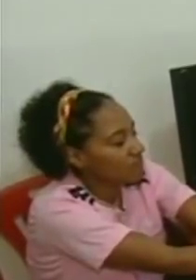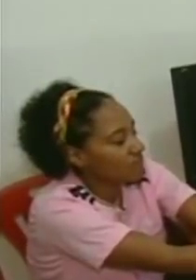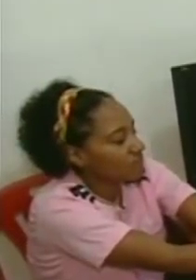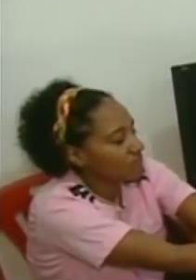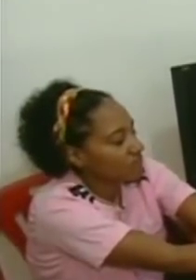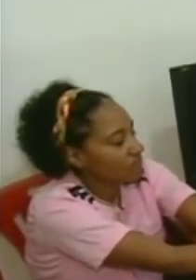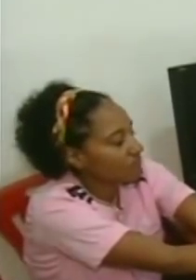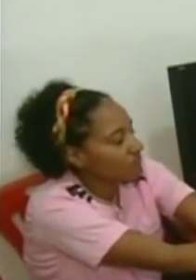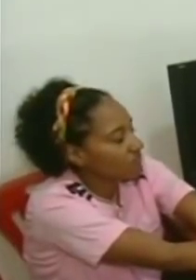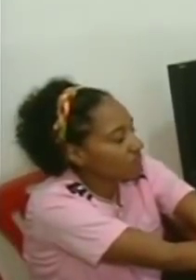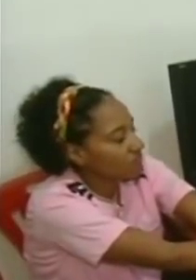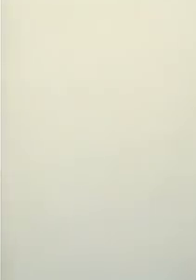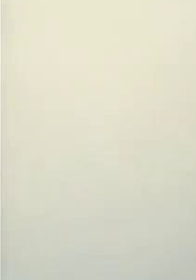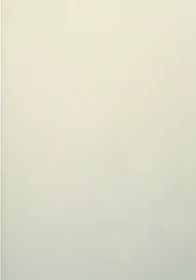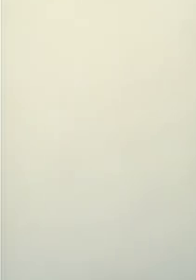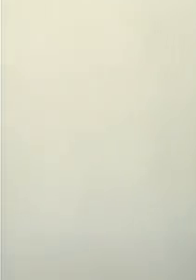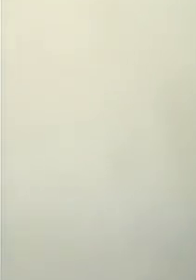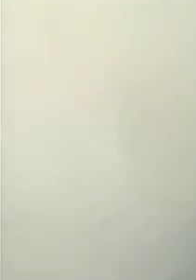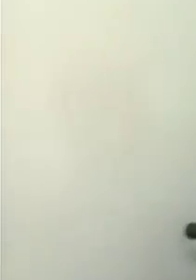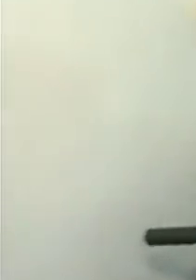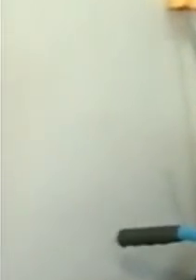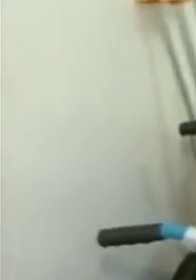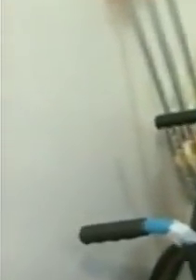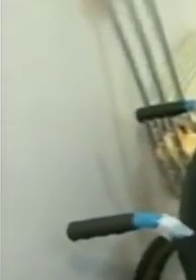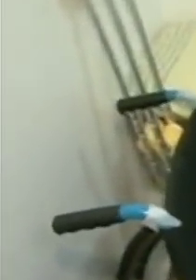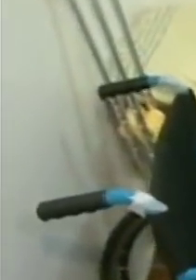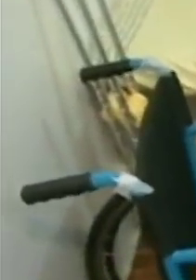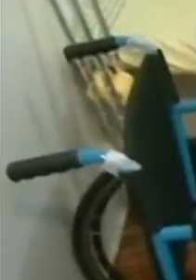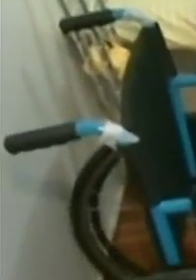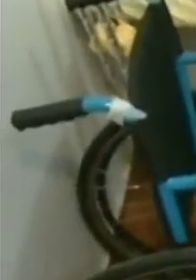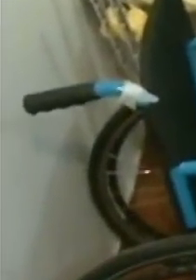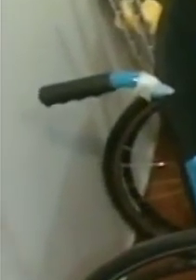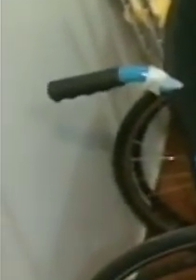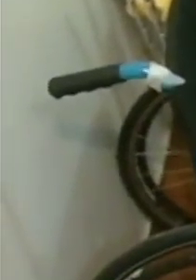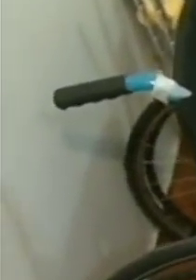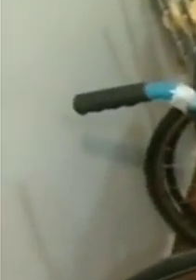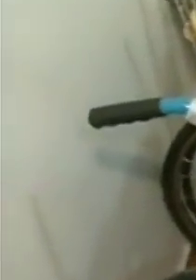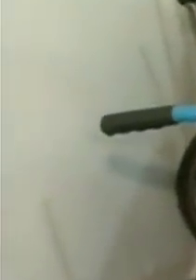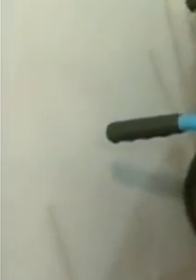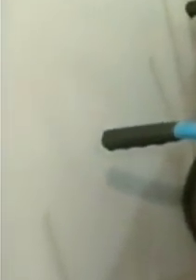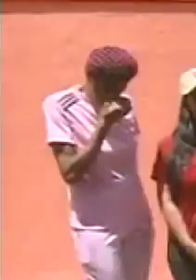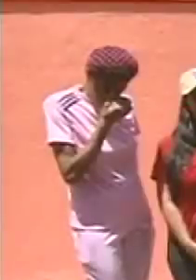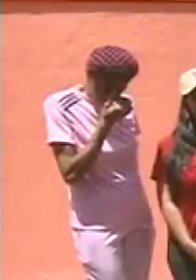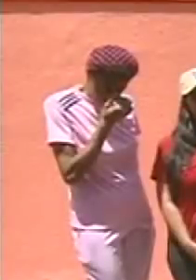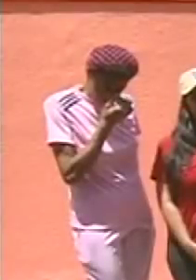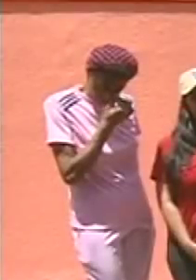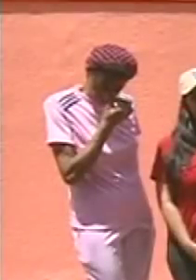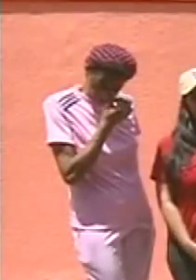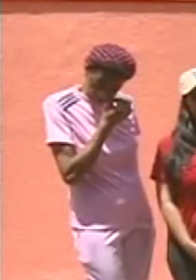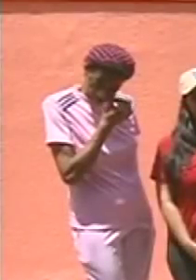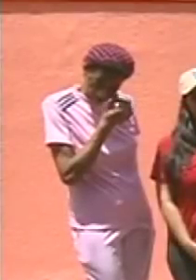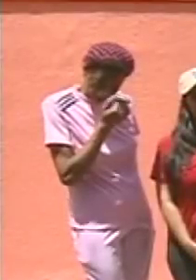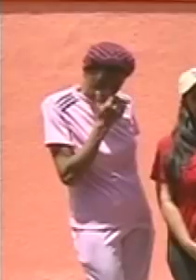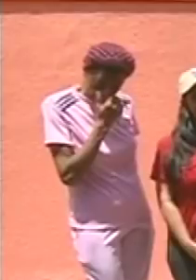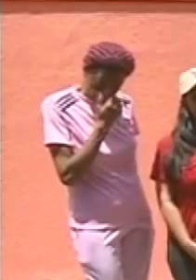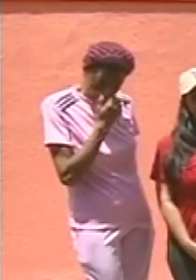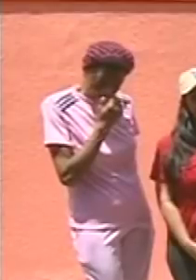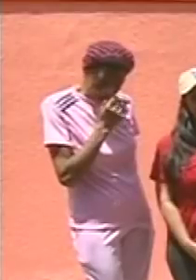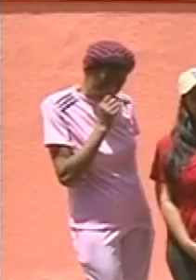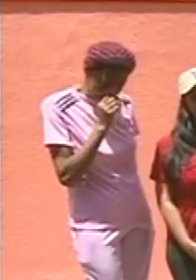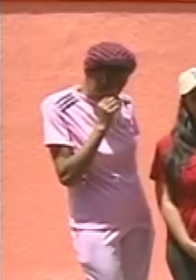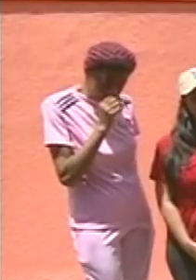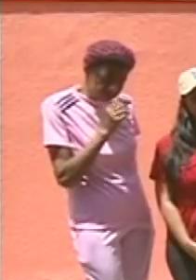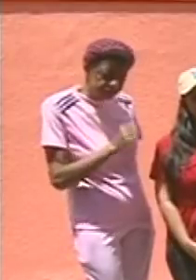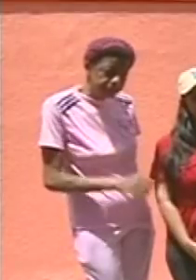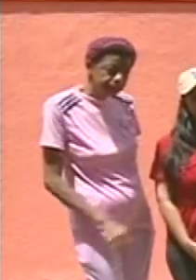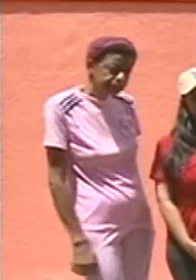su chequeo, donde se hace toda la atención médica, y donde, por supuesto, se busca recuperar la